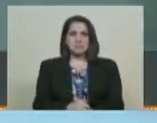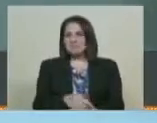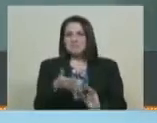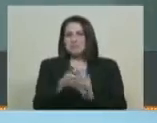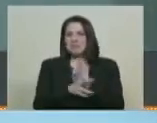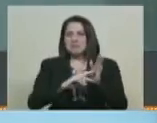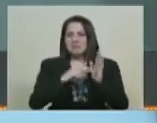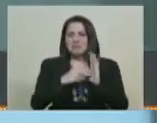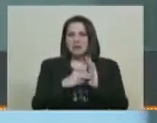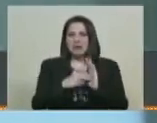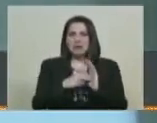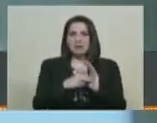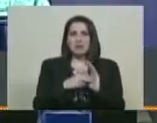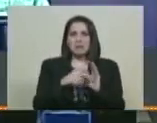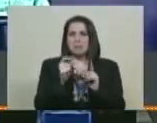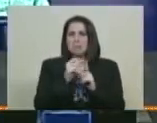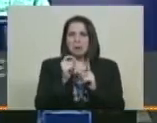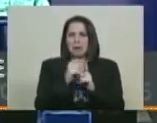aguajero?